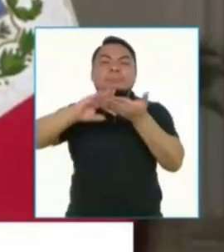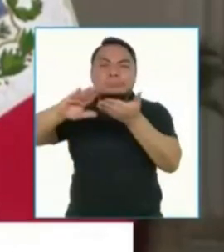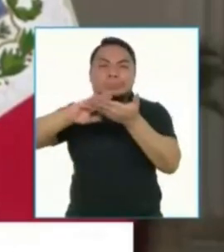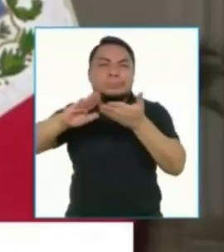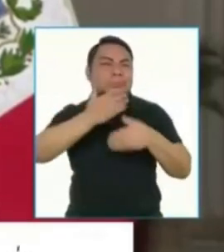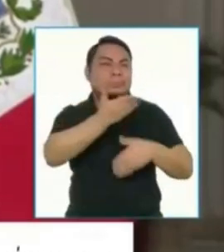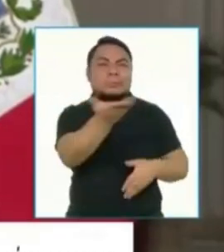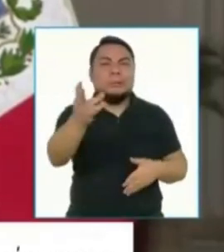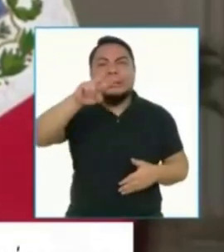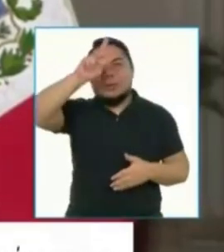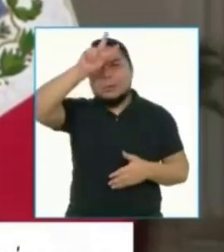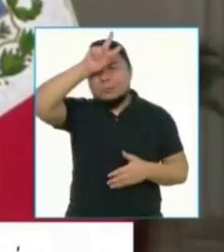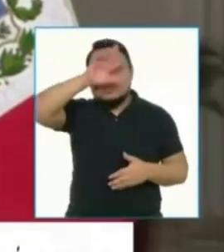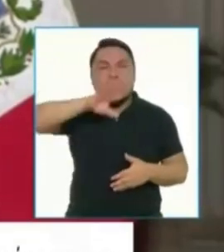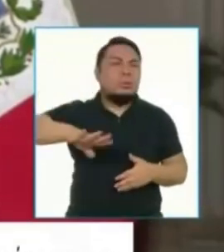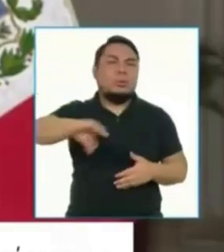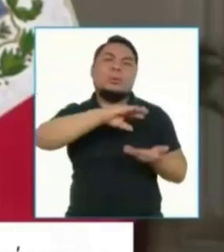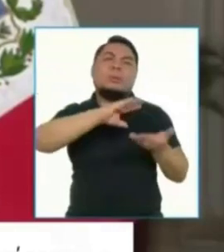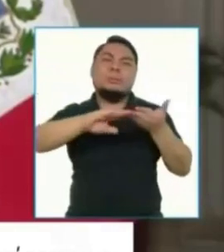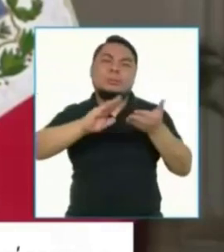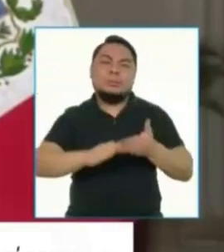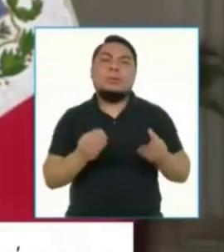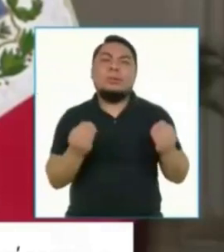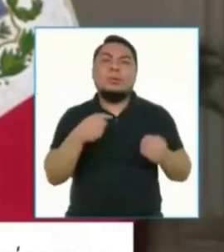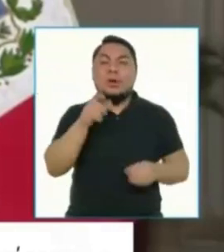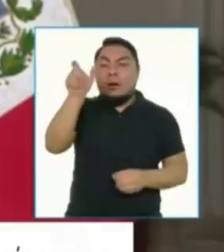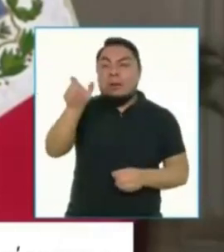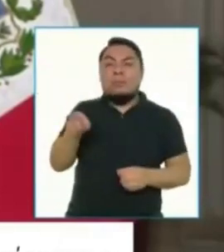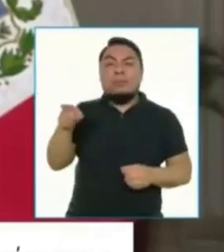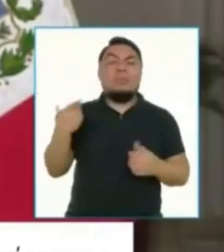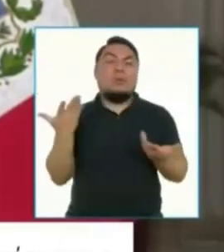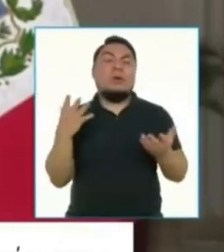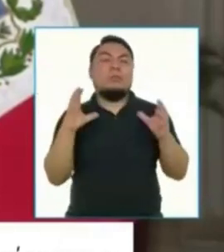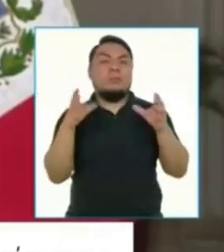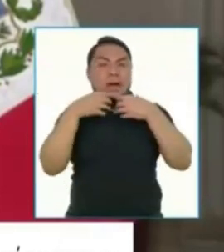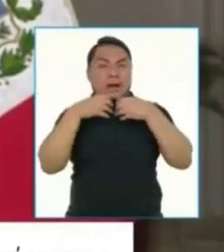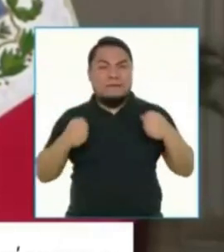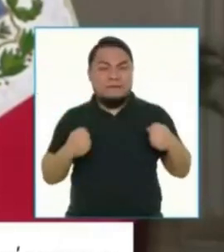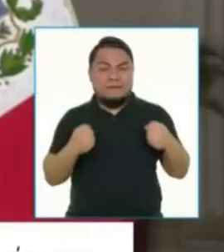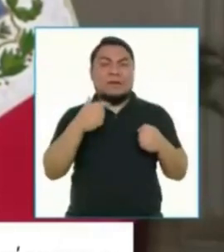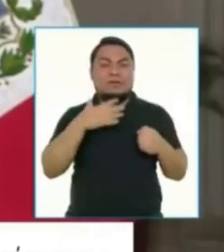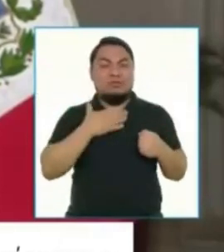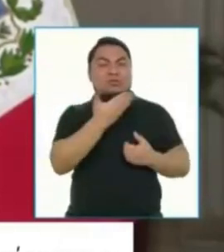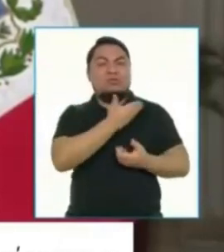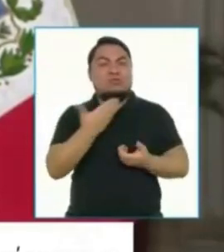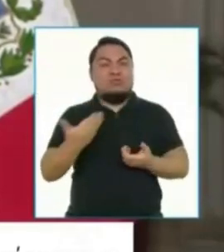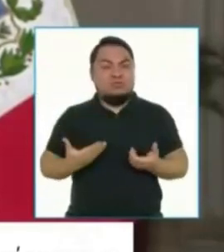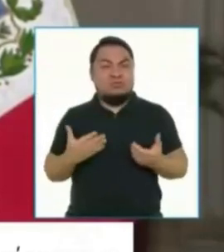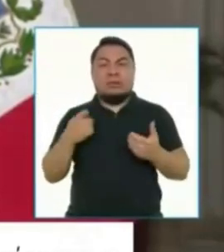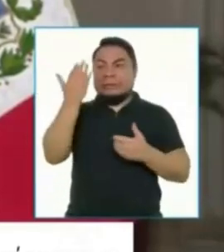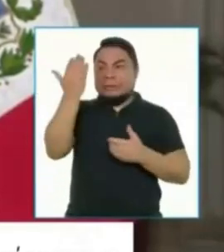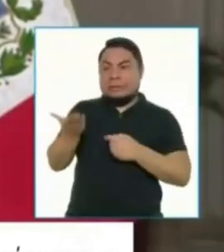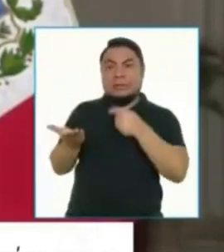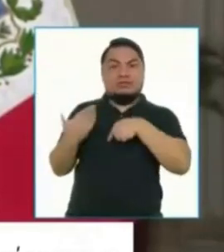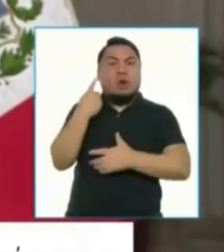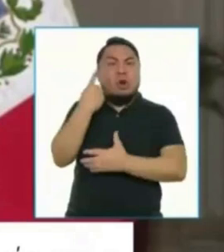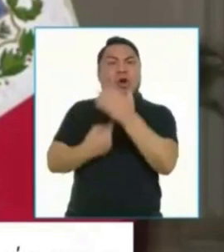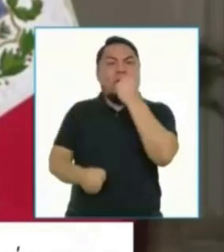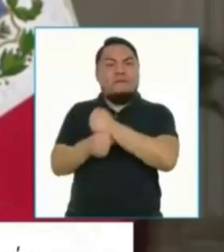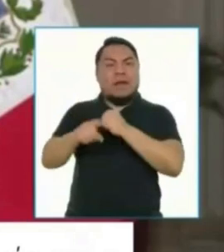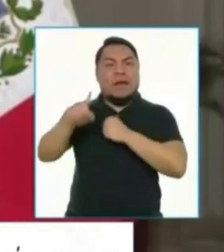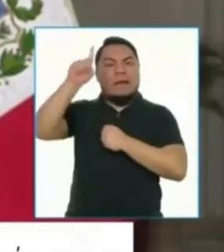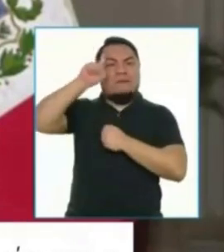por varios partidos. Entonces, va a suceder de que Acción Popular se va a fraccionar en dos, quizás tres, lo más probable que sean